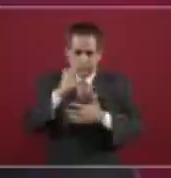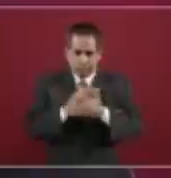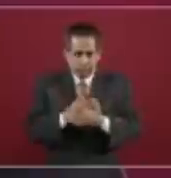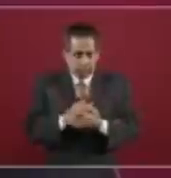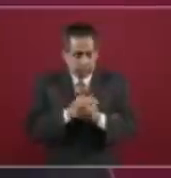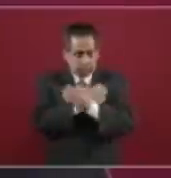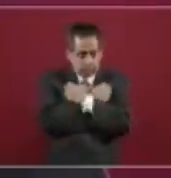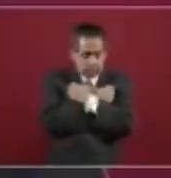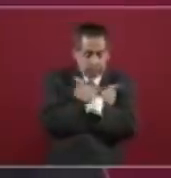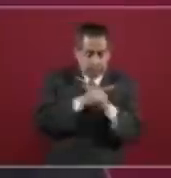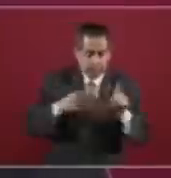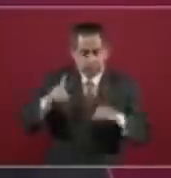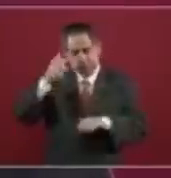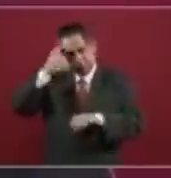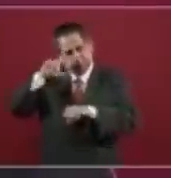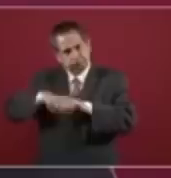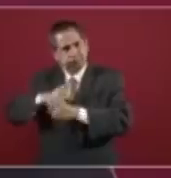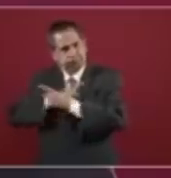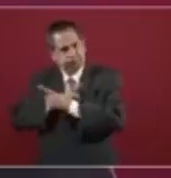cultura,